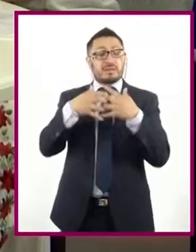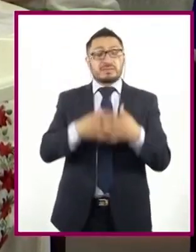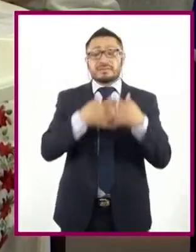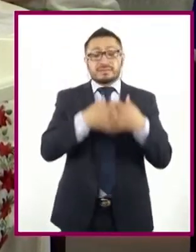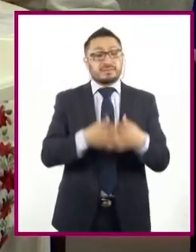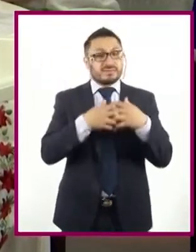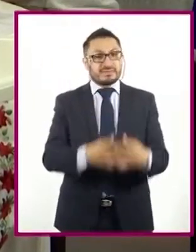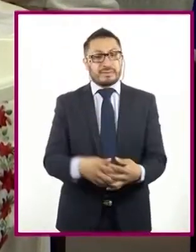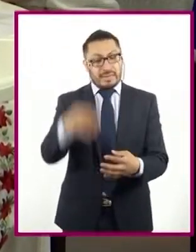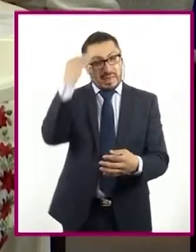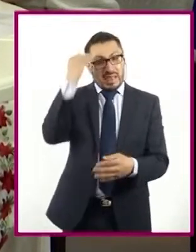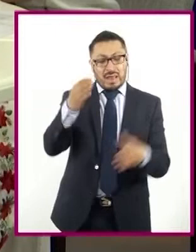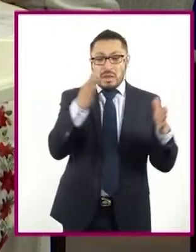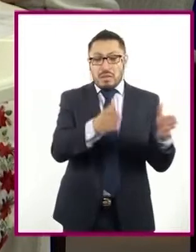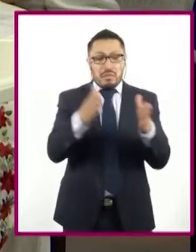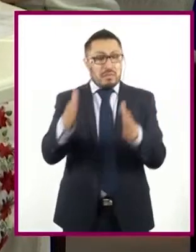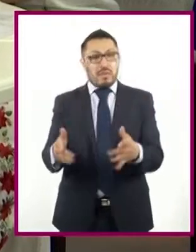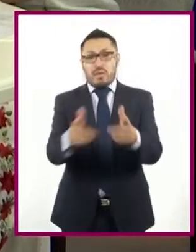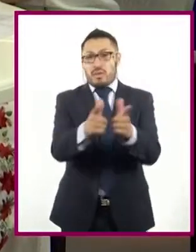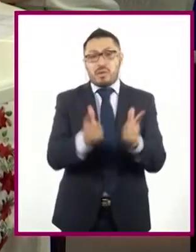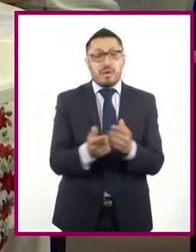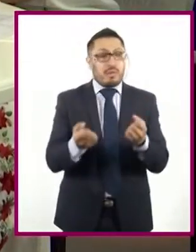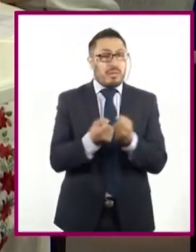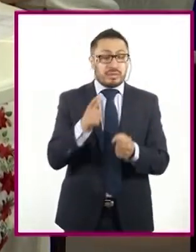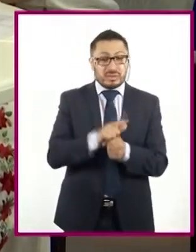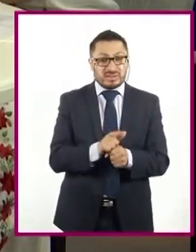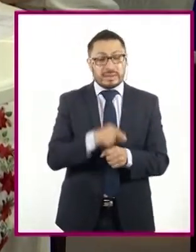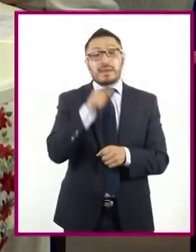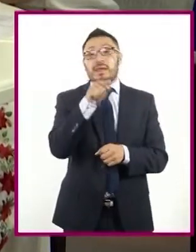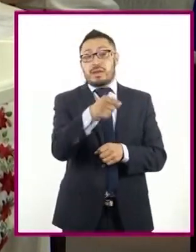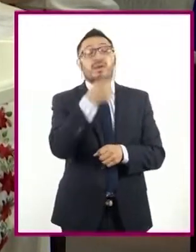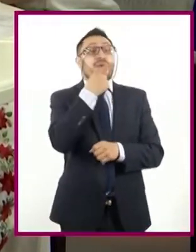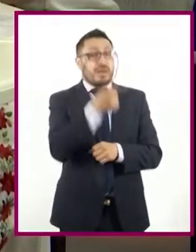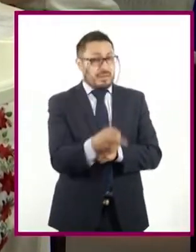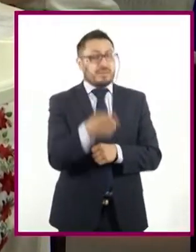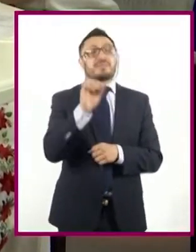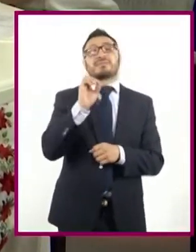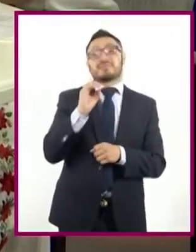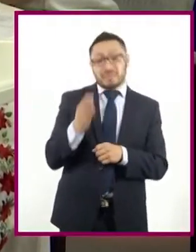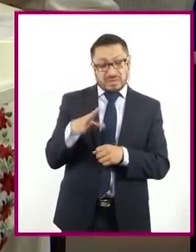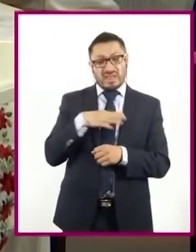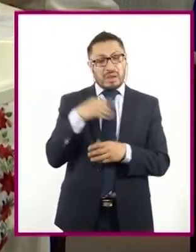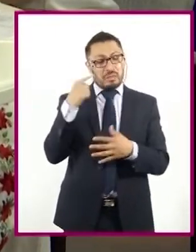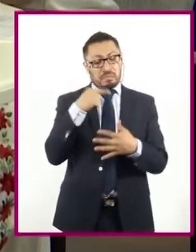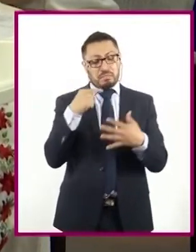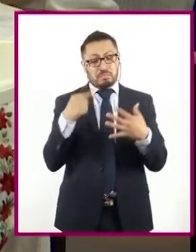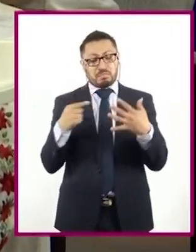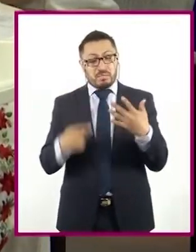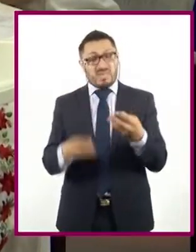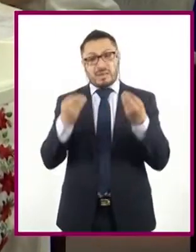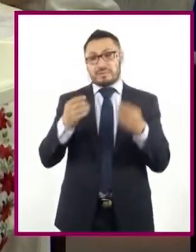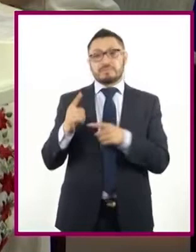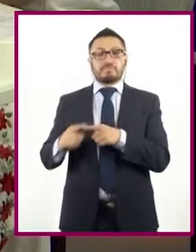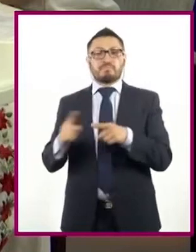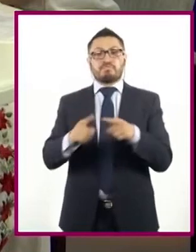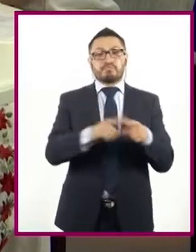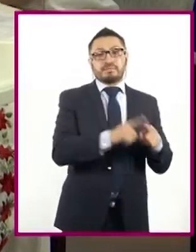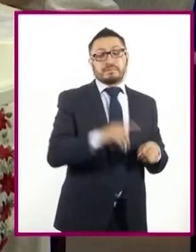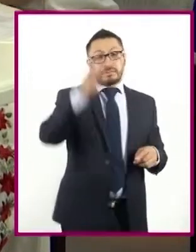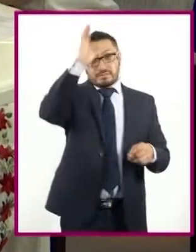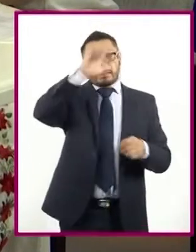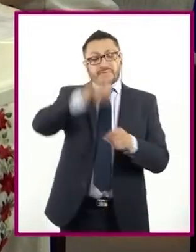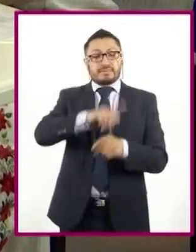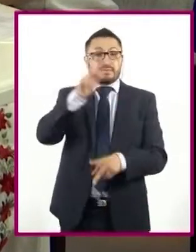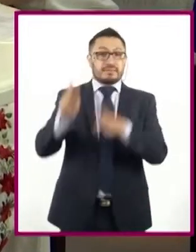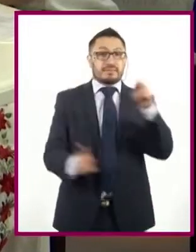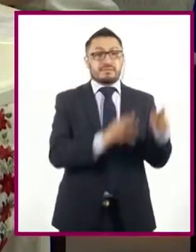grupo social. Dentro de lo que mencionas, obviamente hay múltiples factores y una gran diversidad cultural en los pueblos